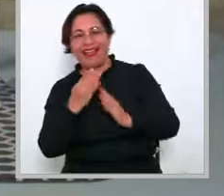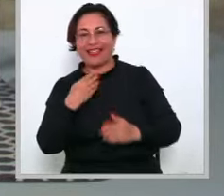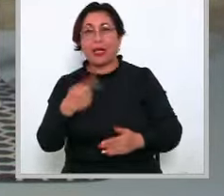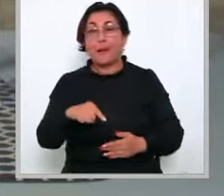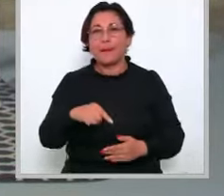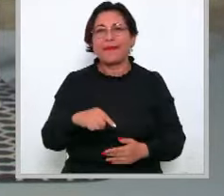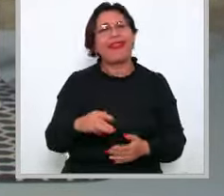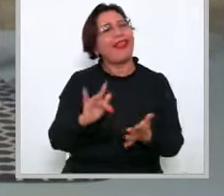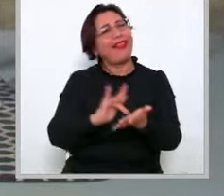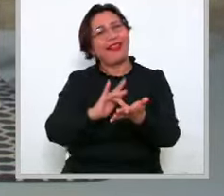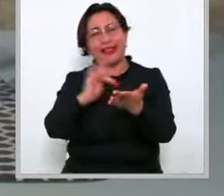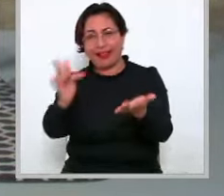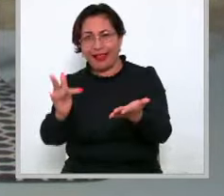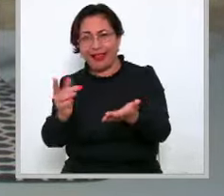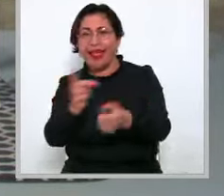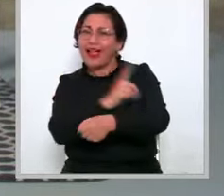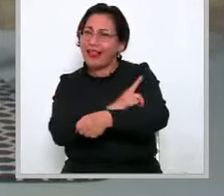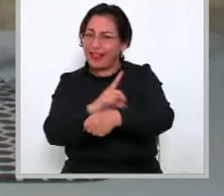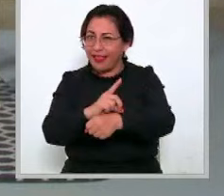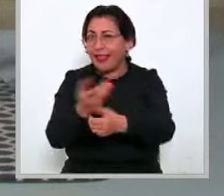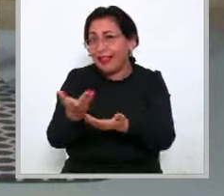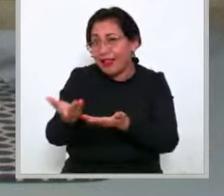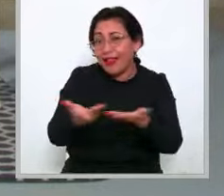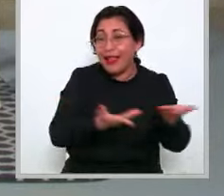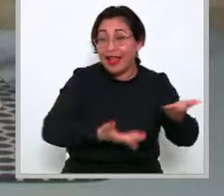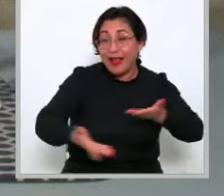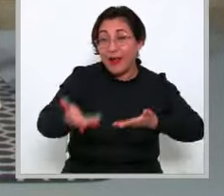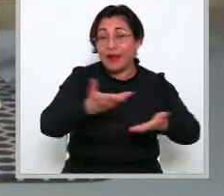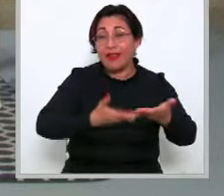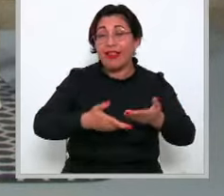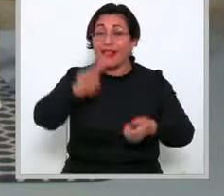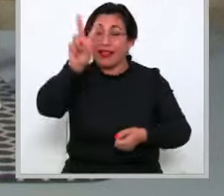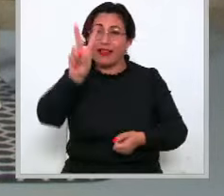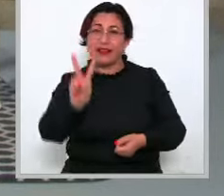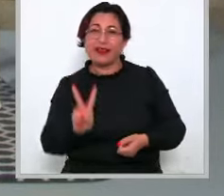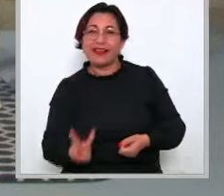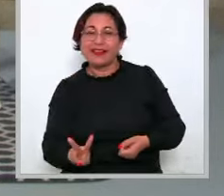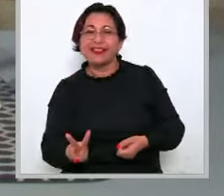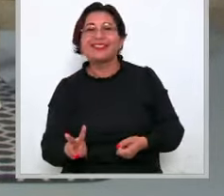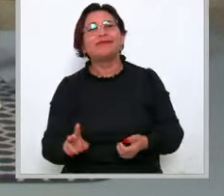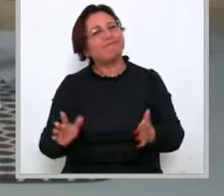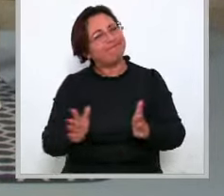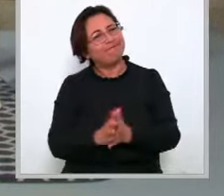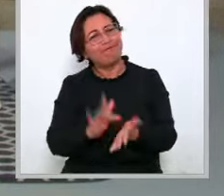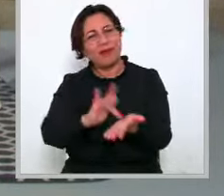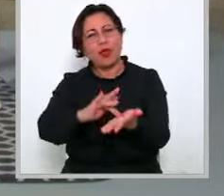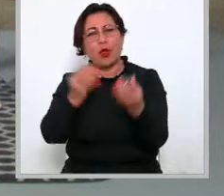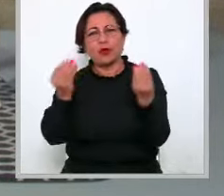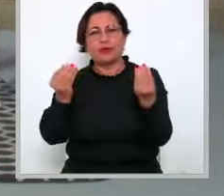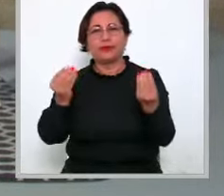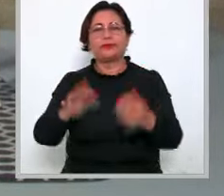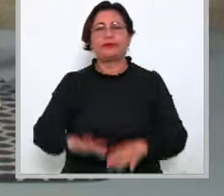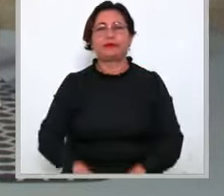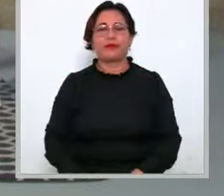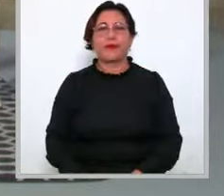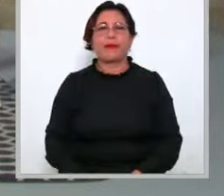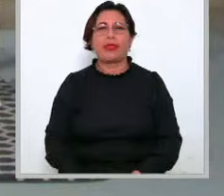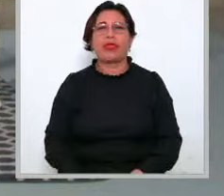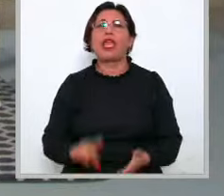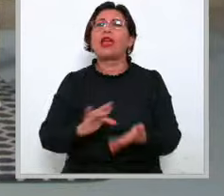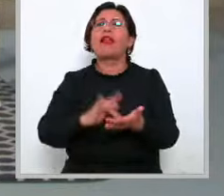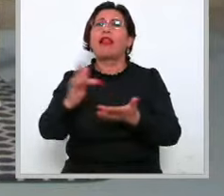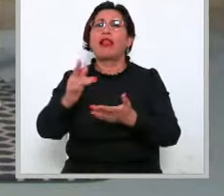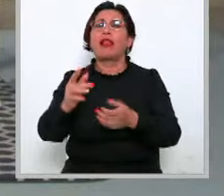intervención y por contarnos justamente a través de viernes de lectura de Minutos para Imaginar lo que estamos logrando. Muchísimas gracias. Gracias a ti, Kofi,